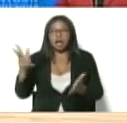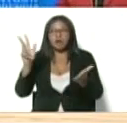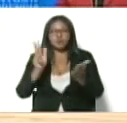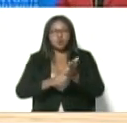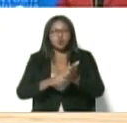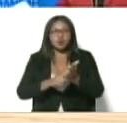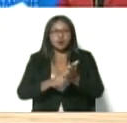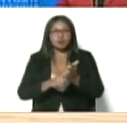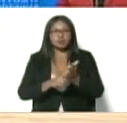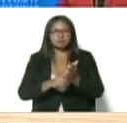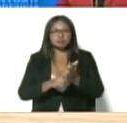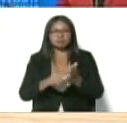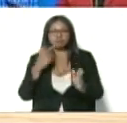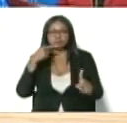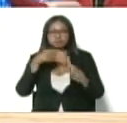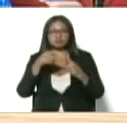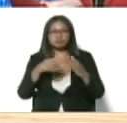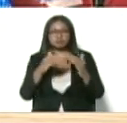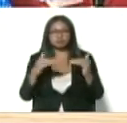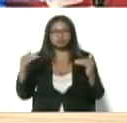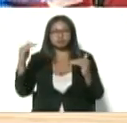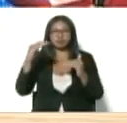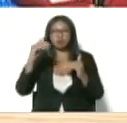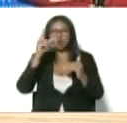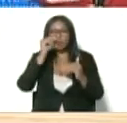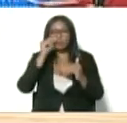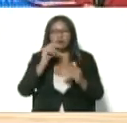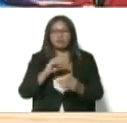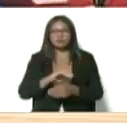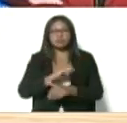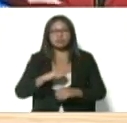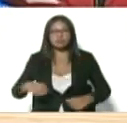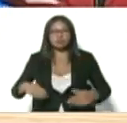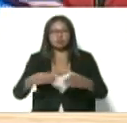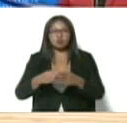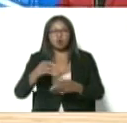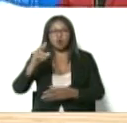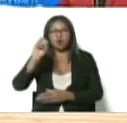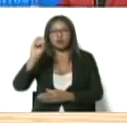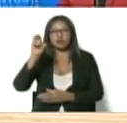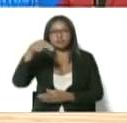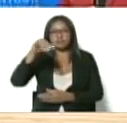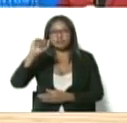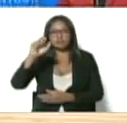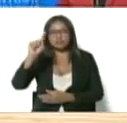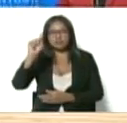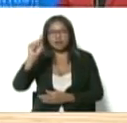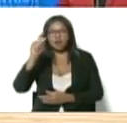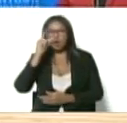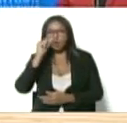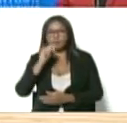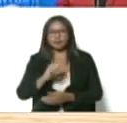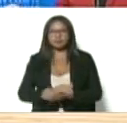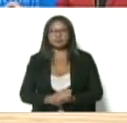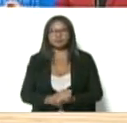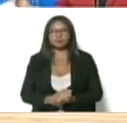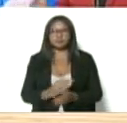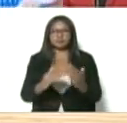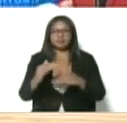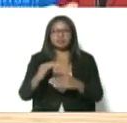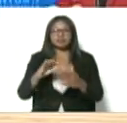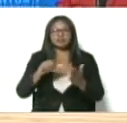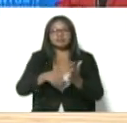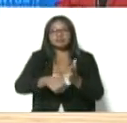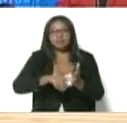la designación del mayor general guardia nacional richard jesús lópez vargas titular de la